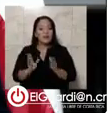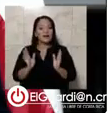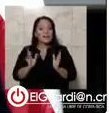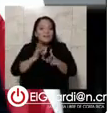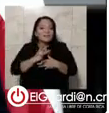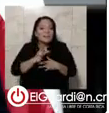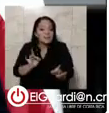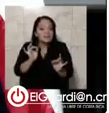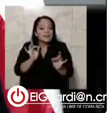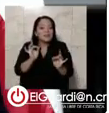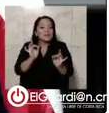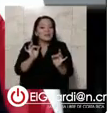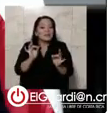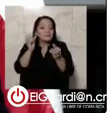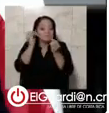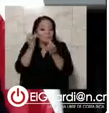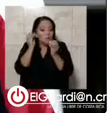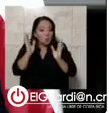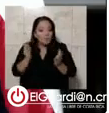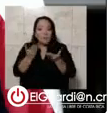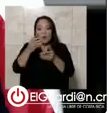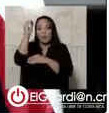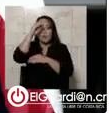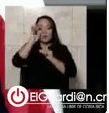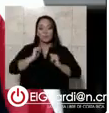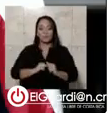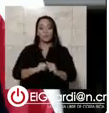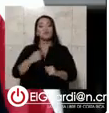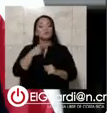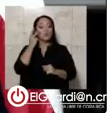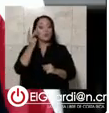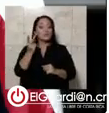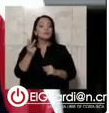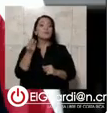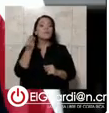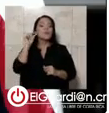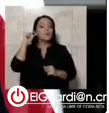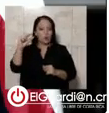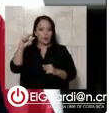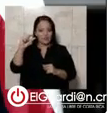se informó y emitió opinión. Yo he visto muy pocas